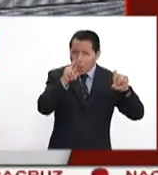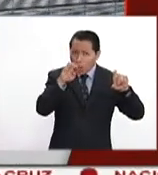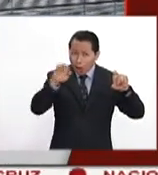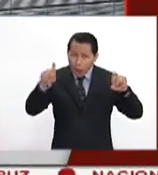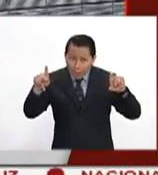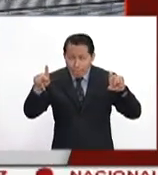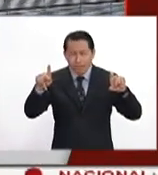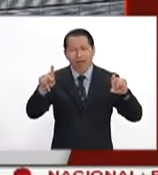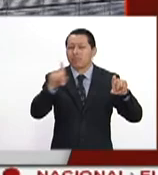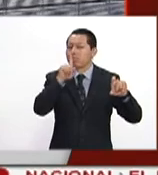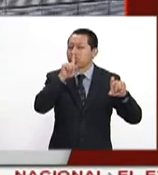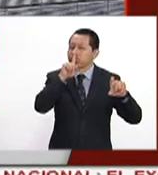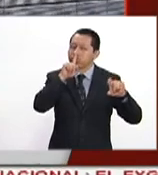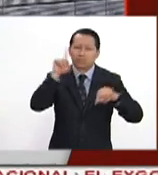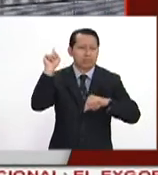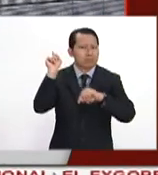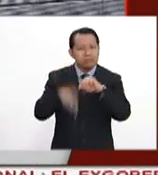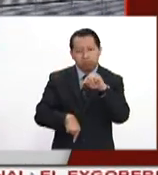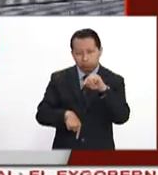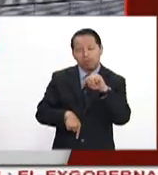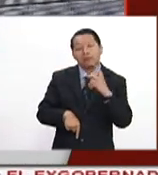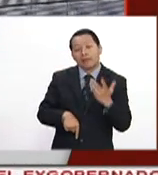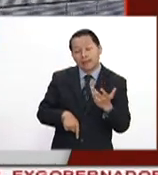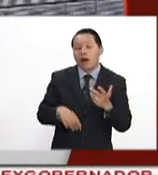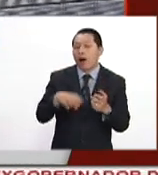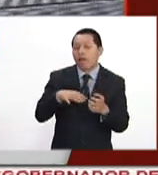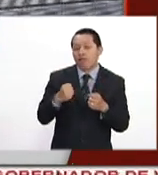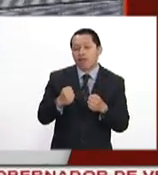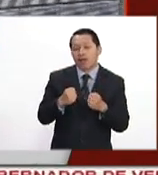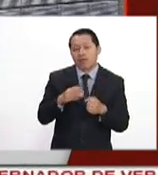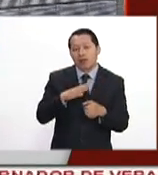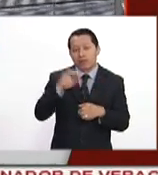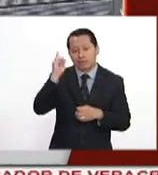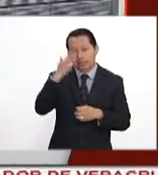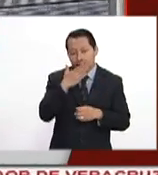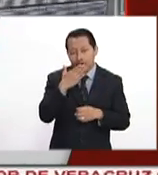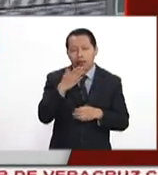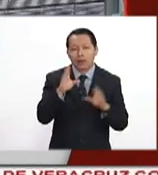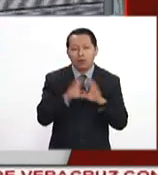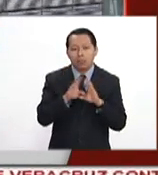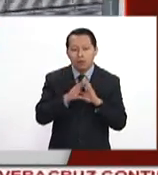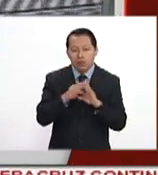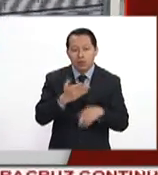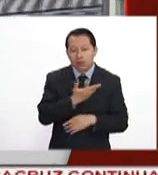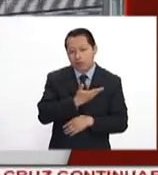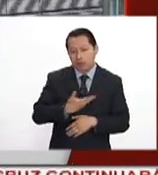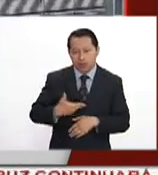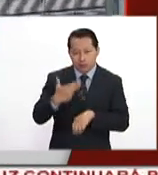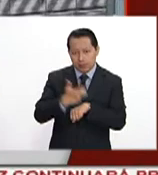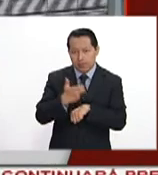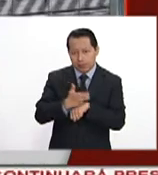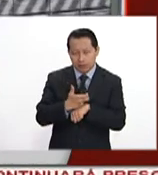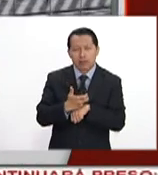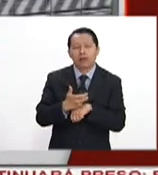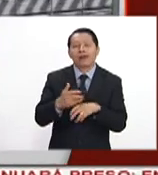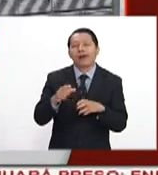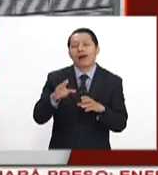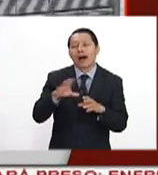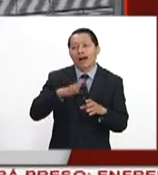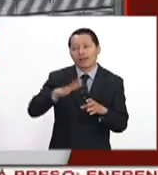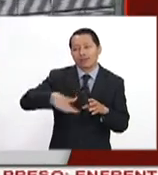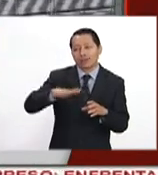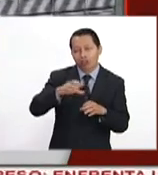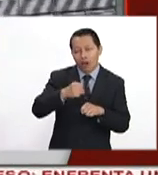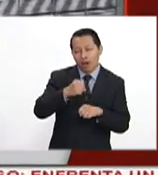pues en otra marca, pero sí nos parecen simbólicas estas imágenes. El presidente de los Estados Unidos pierde terreno en la opinión